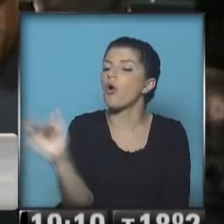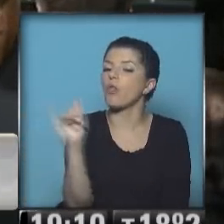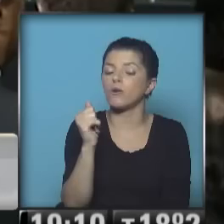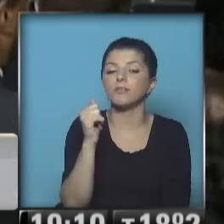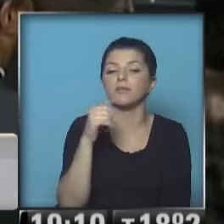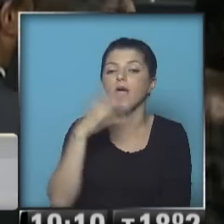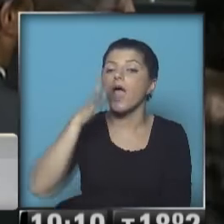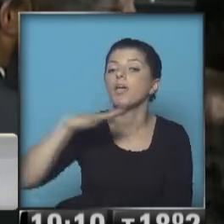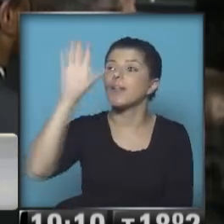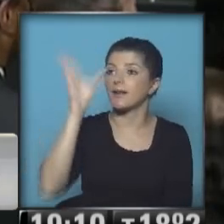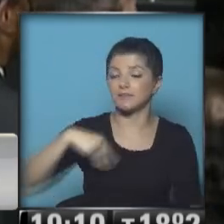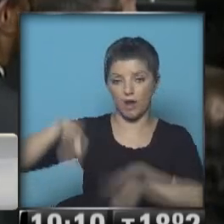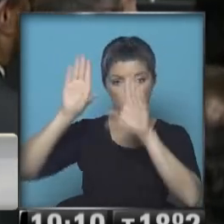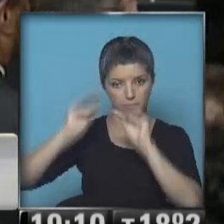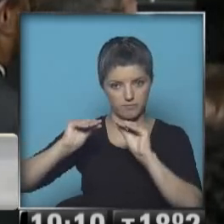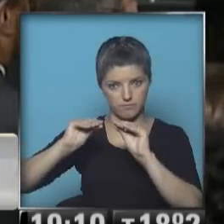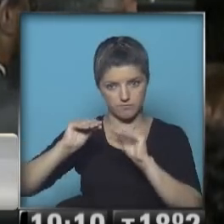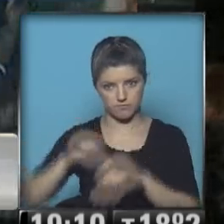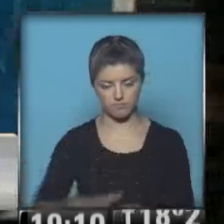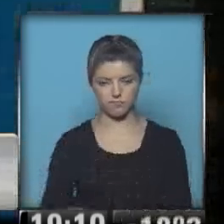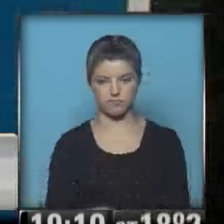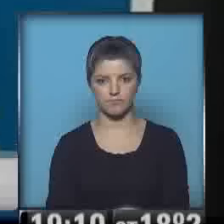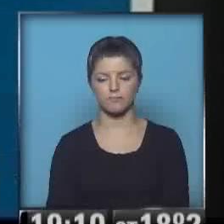cada rincón de nuestra patria.